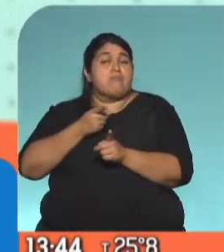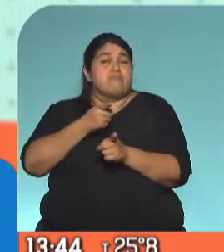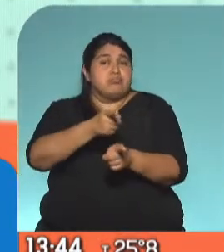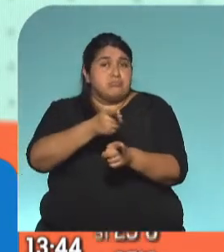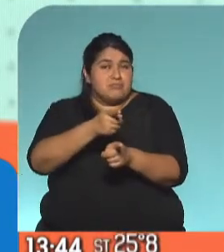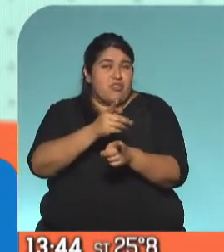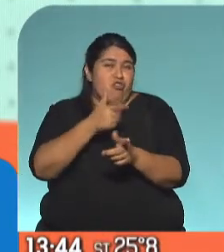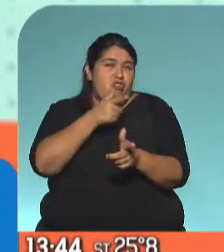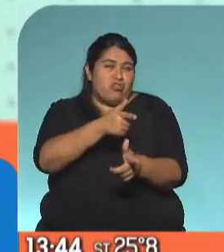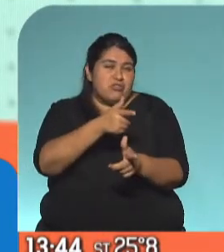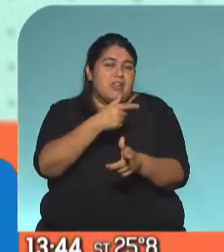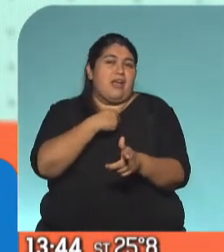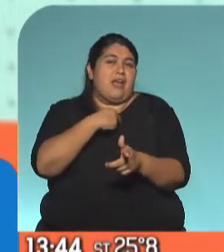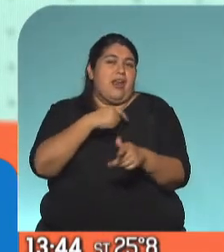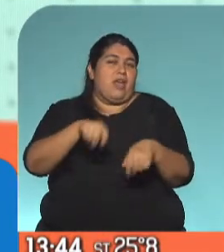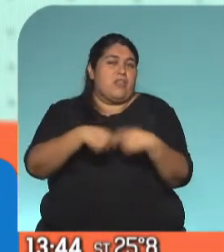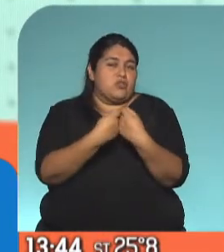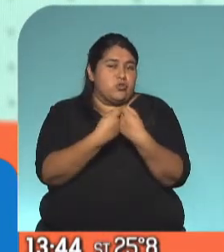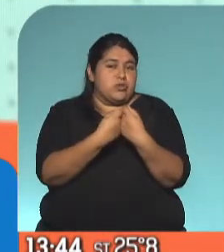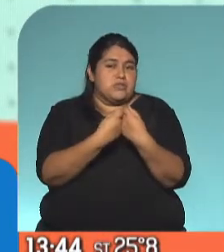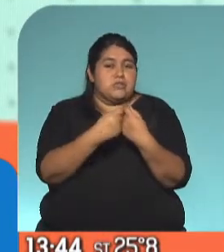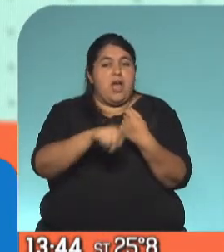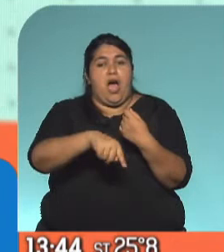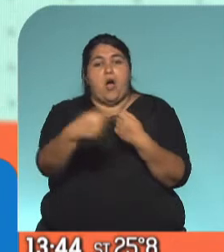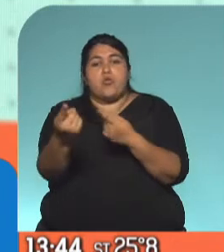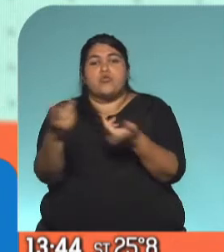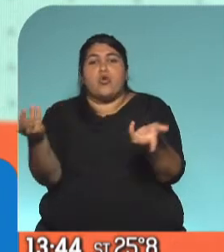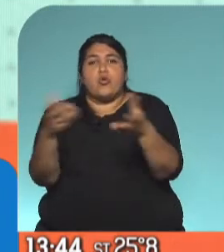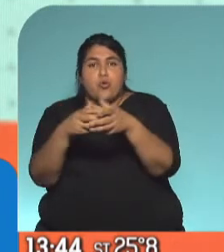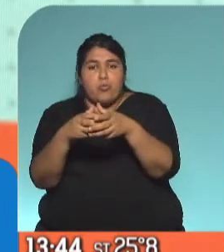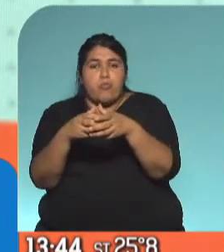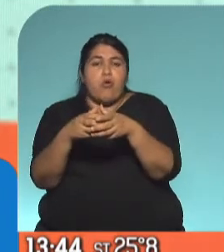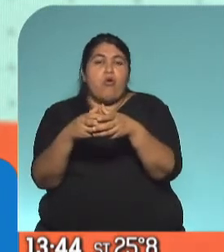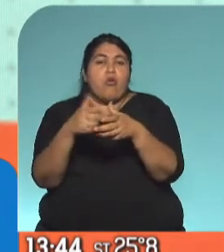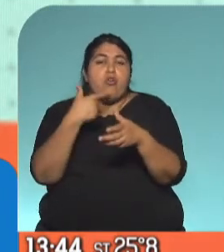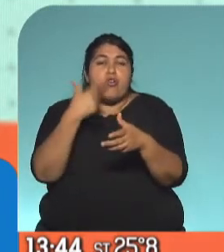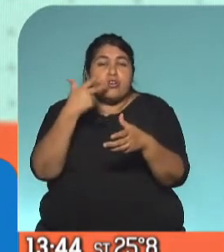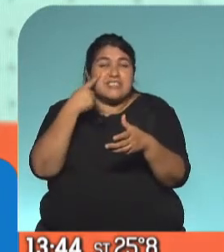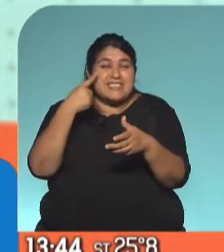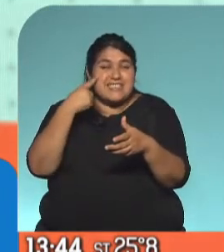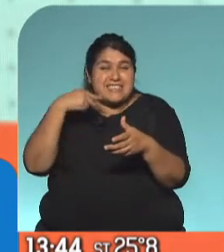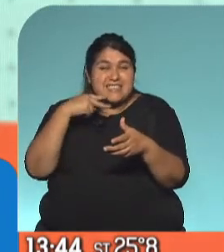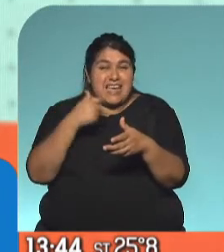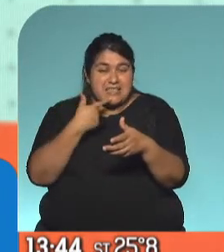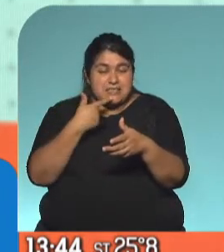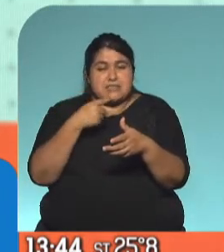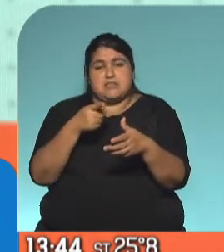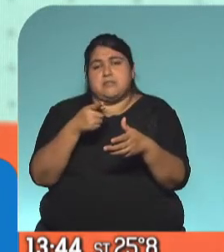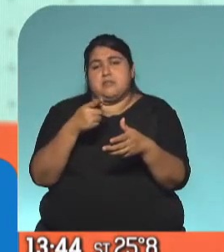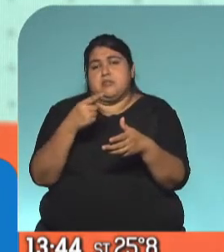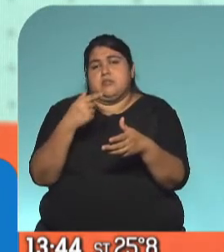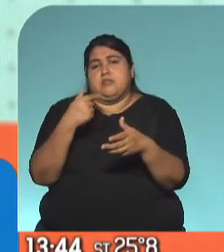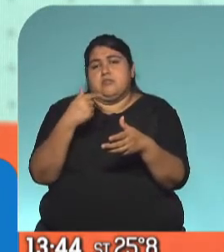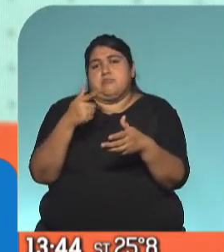y trate de destruir a los hutis, este grupo chiita que desplazó, no, mejor dicho, no fueron ellos